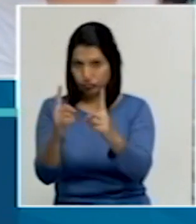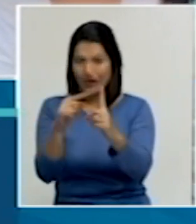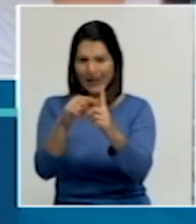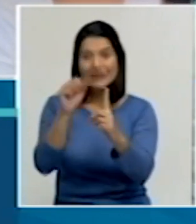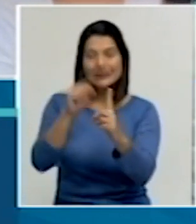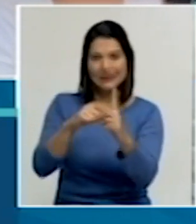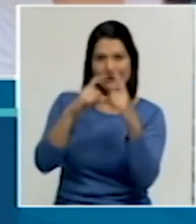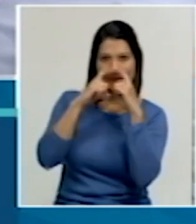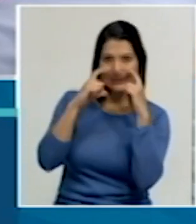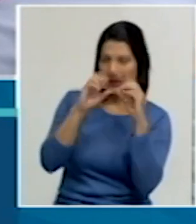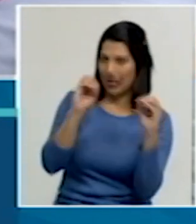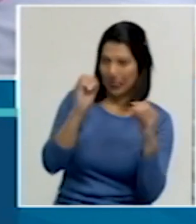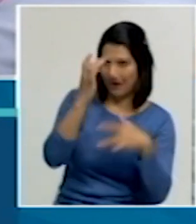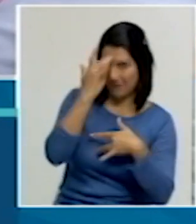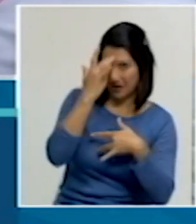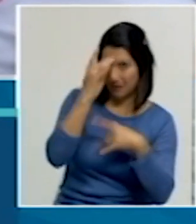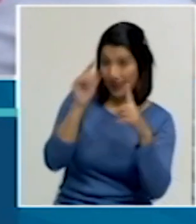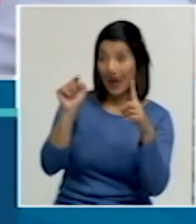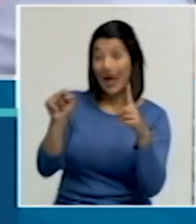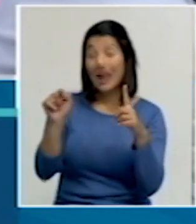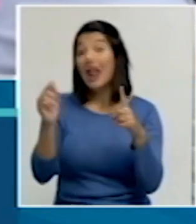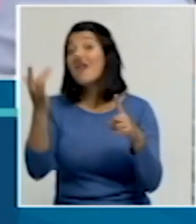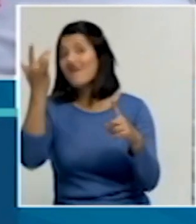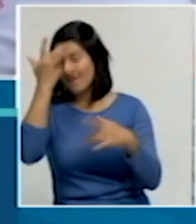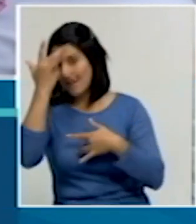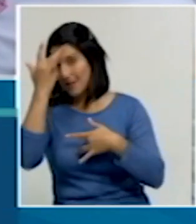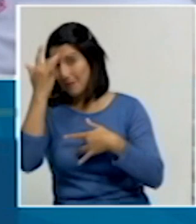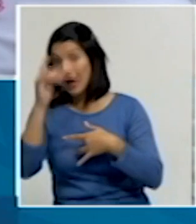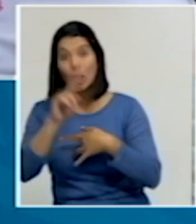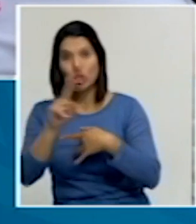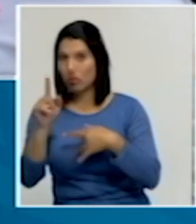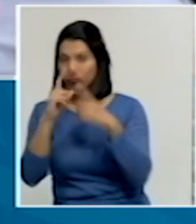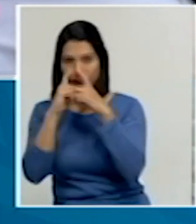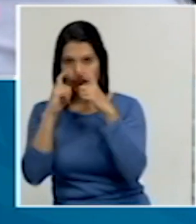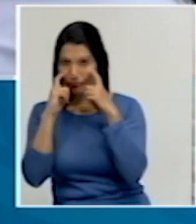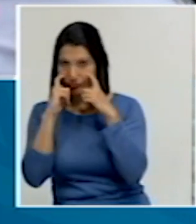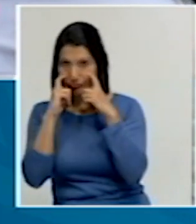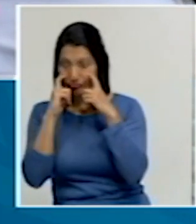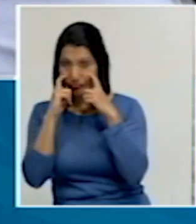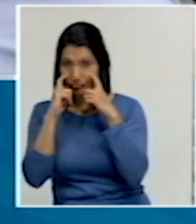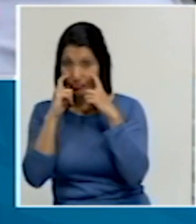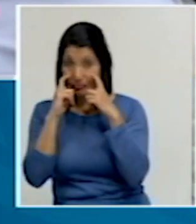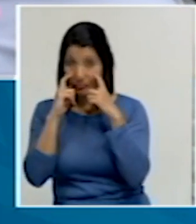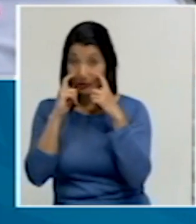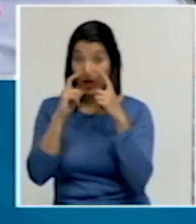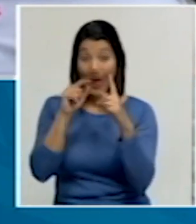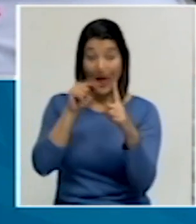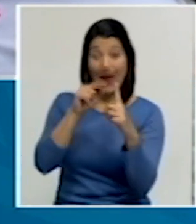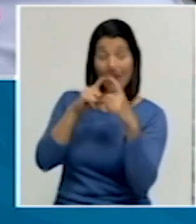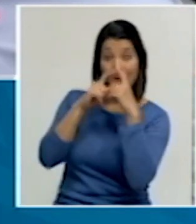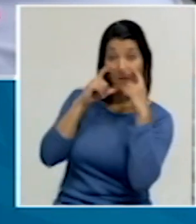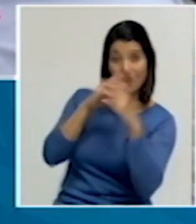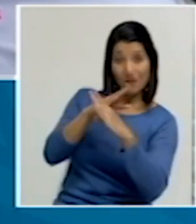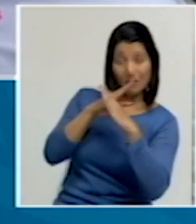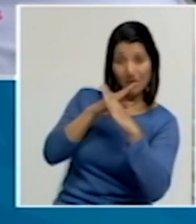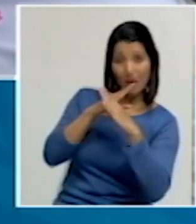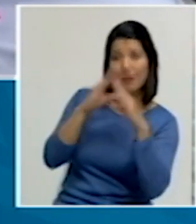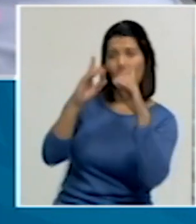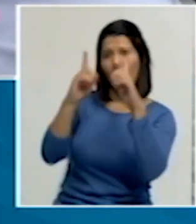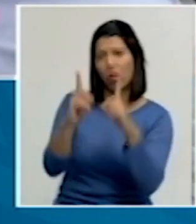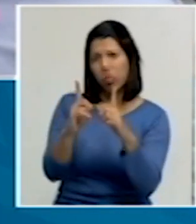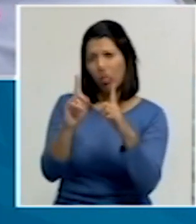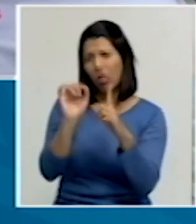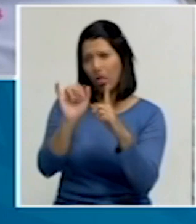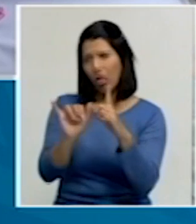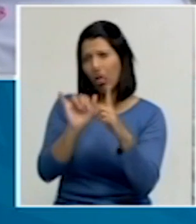persona contagiada que no usa mascarilla, puede tener una probabilidad de infección de entre un